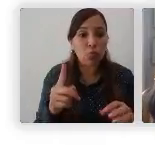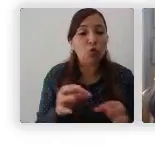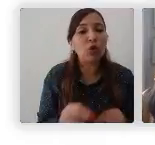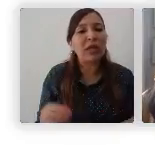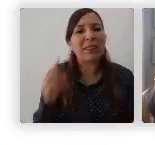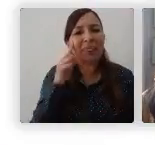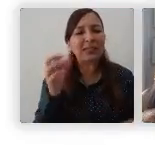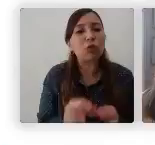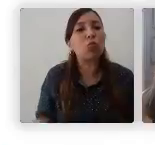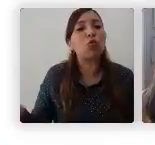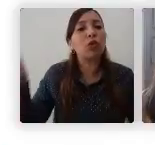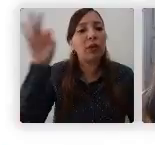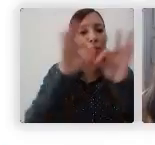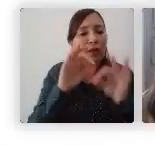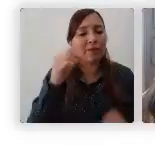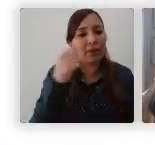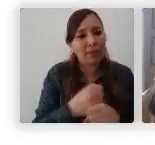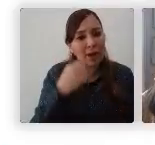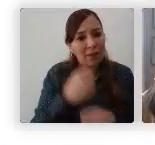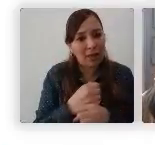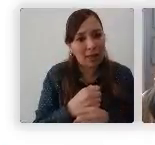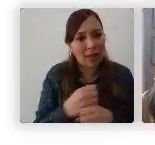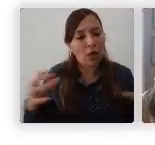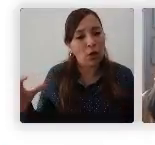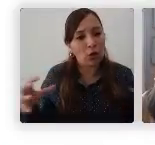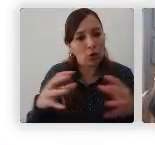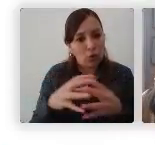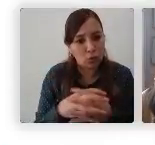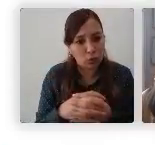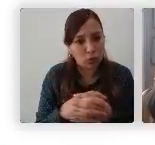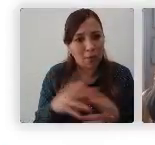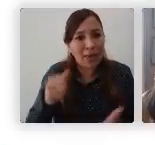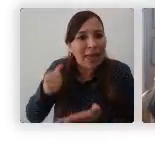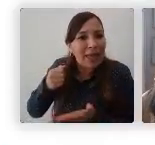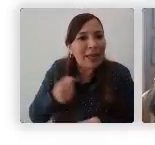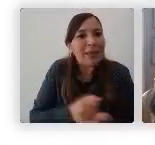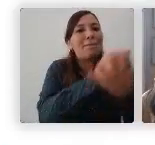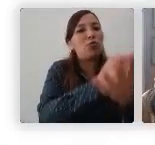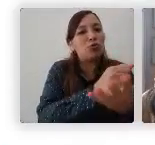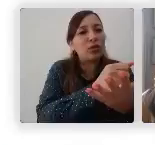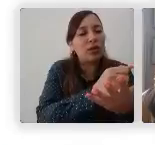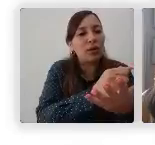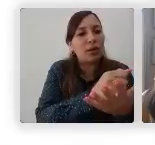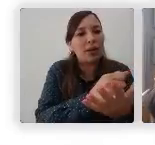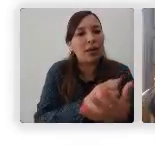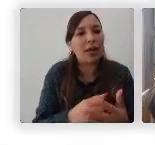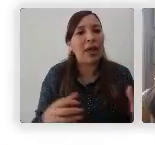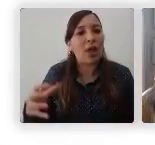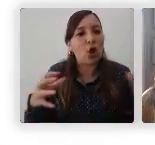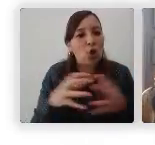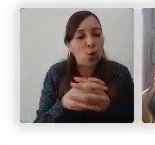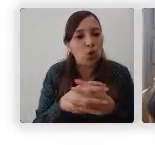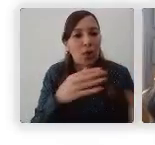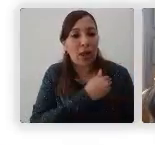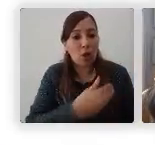comenzar a trabajar este tipo de iniciativas comenzar a impulsar las trabajar de manera articulada tanto el gobierno